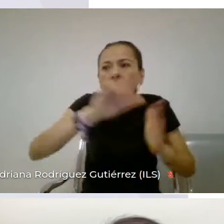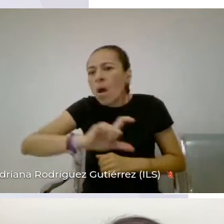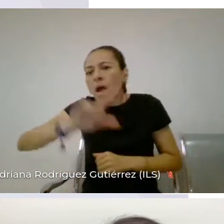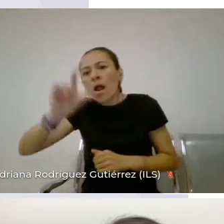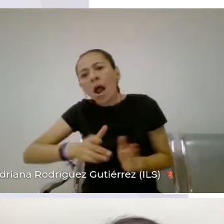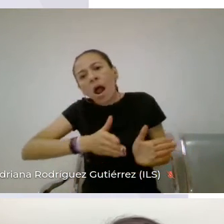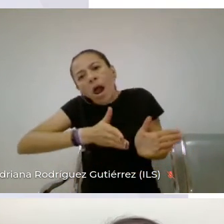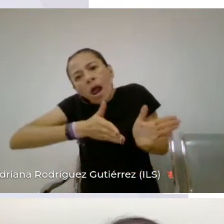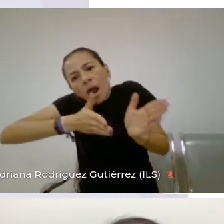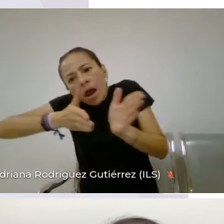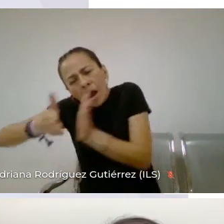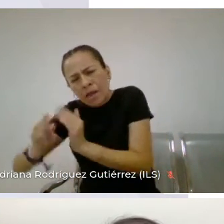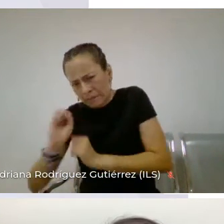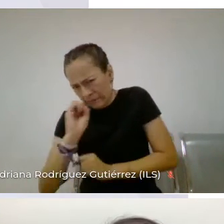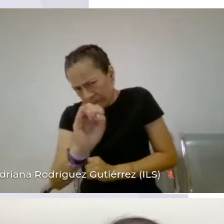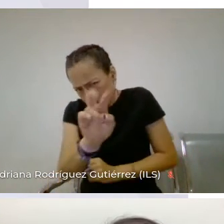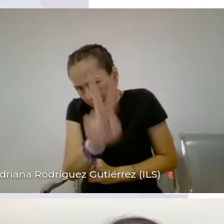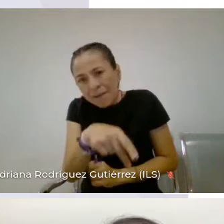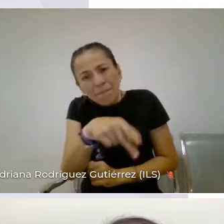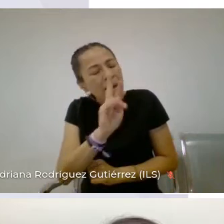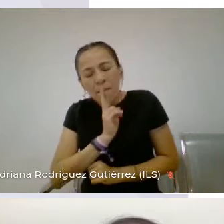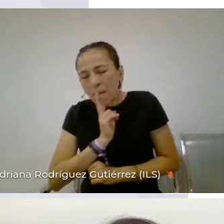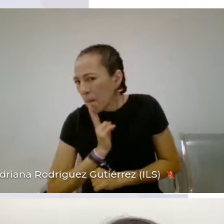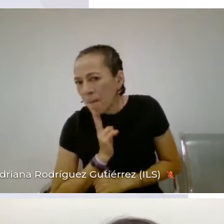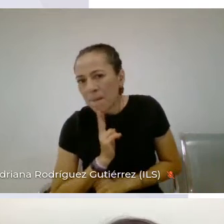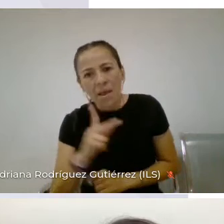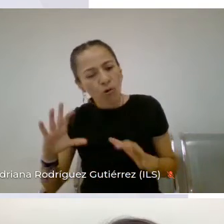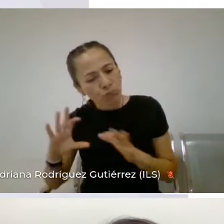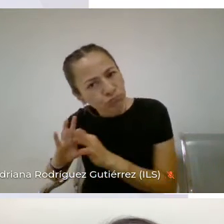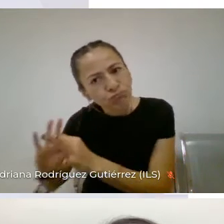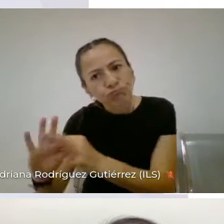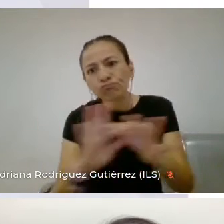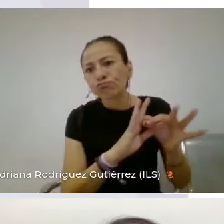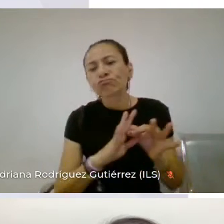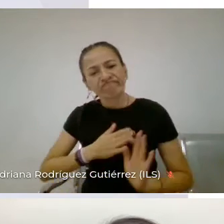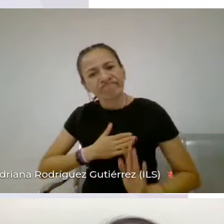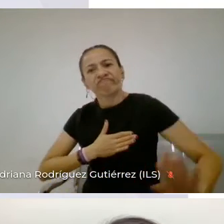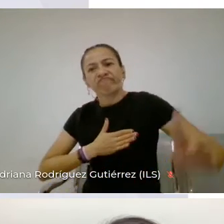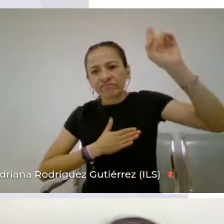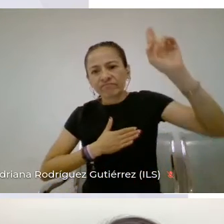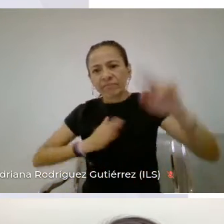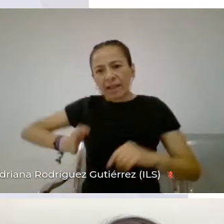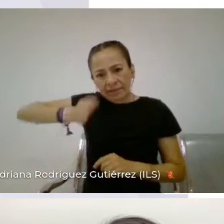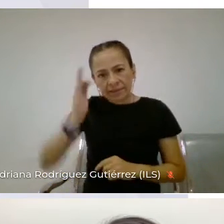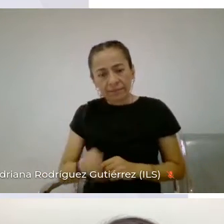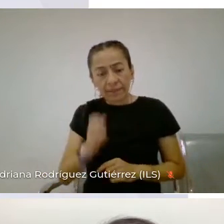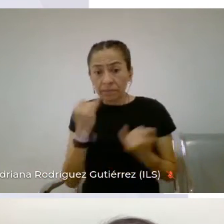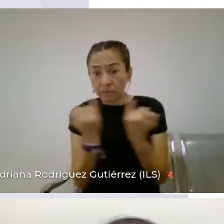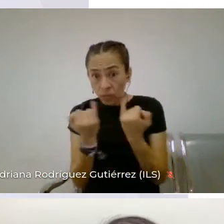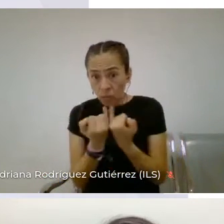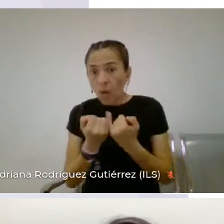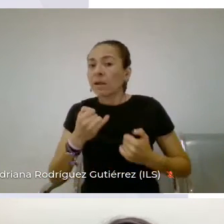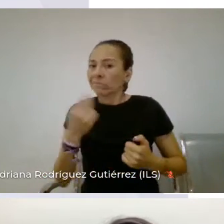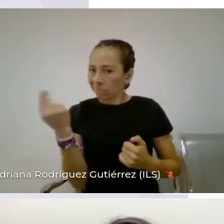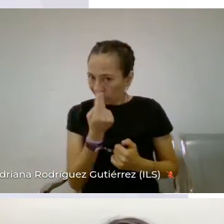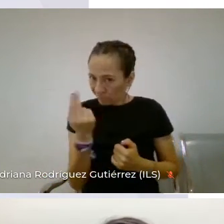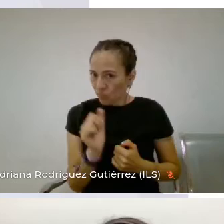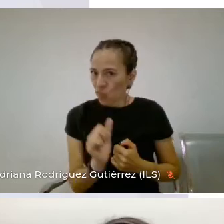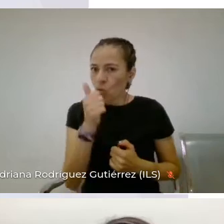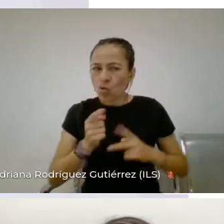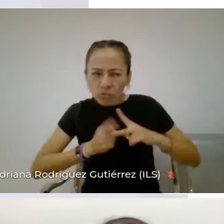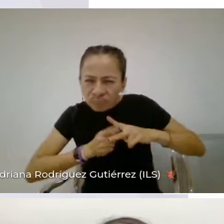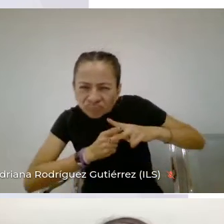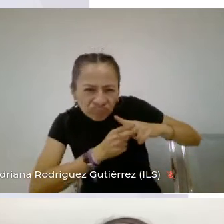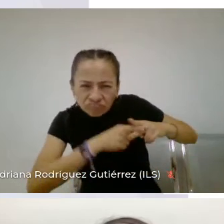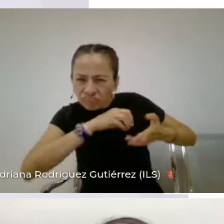el involucramiento. Y la tercera que yo diría es medir, ¿no? De repente nos gana la inercia y se nos olvida. Entonces yo creo que